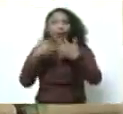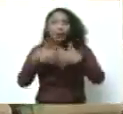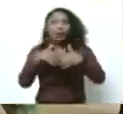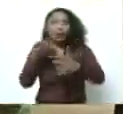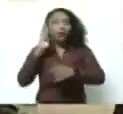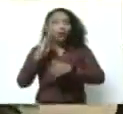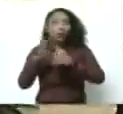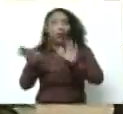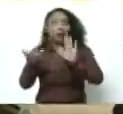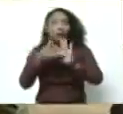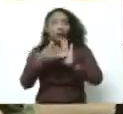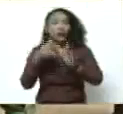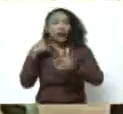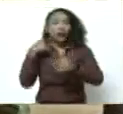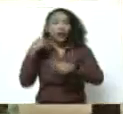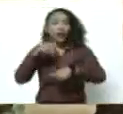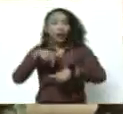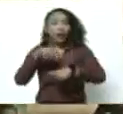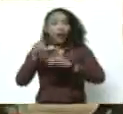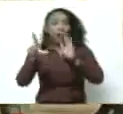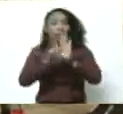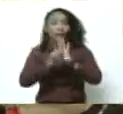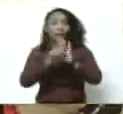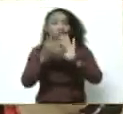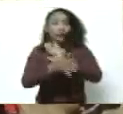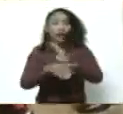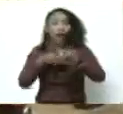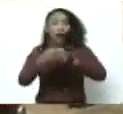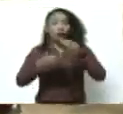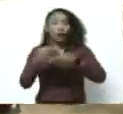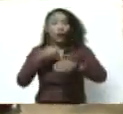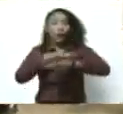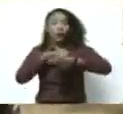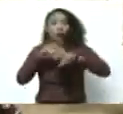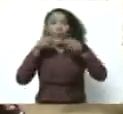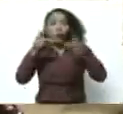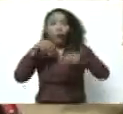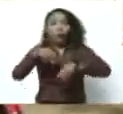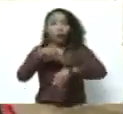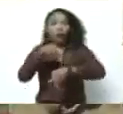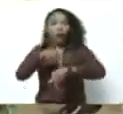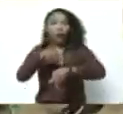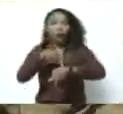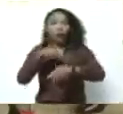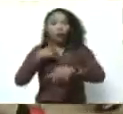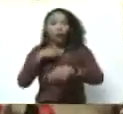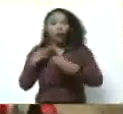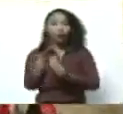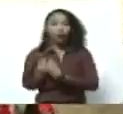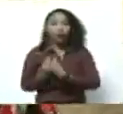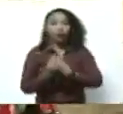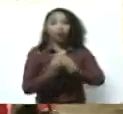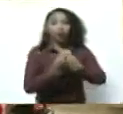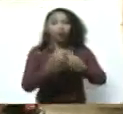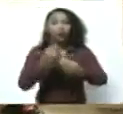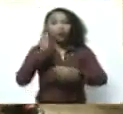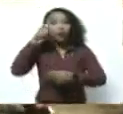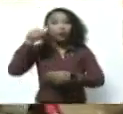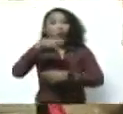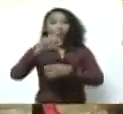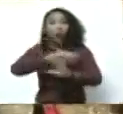corruptas al margen de la ley ha hecho el Ministerio Público. Y en este momento me encuentro acompañado del ciudadano general de